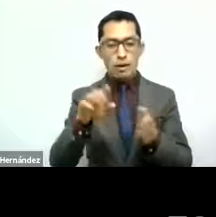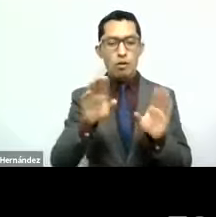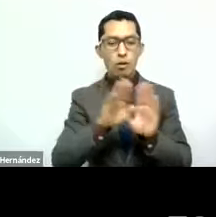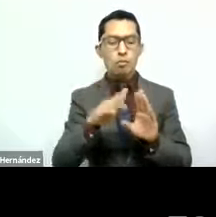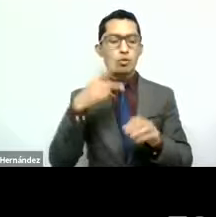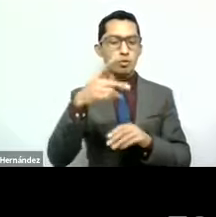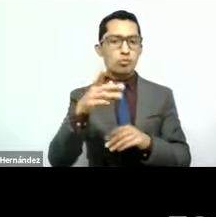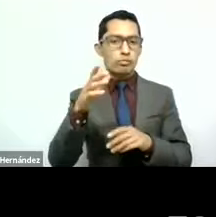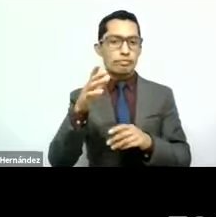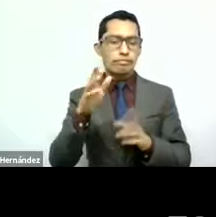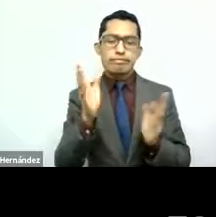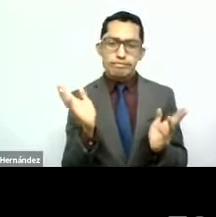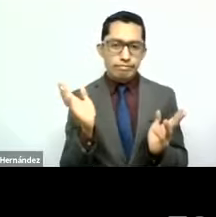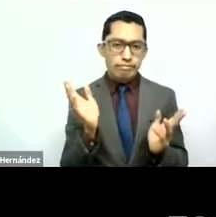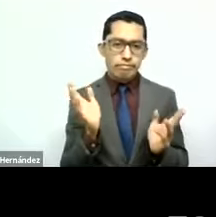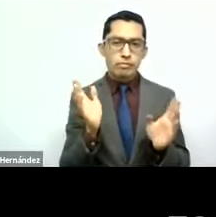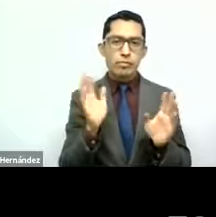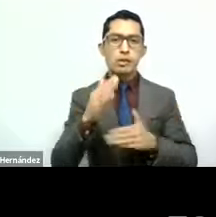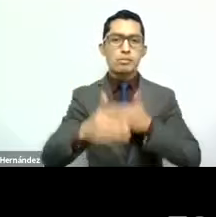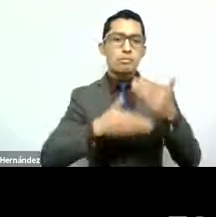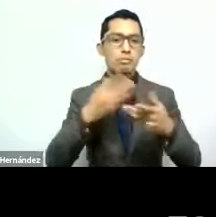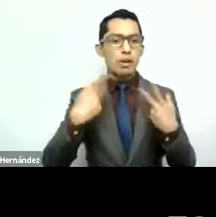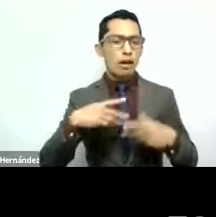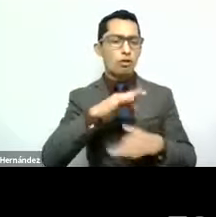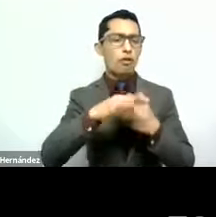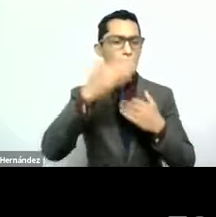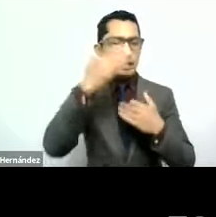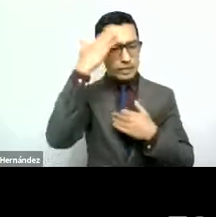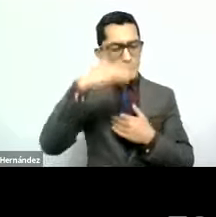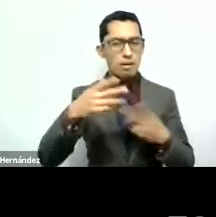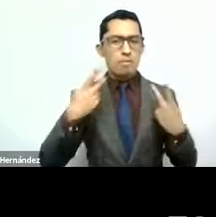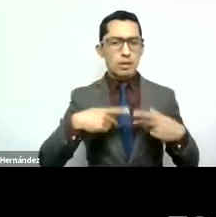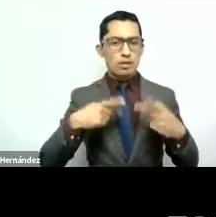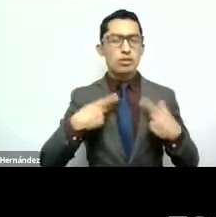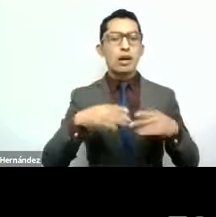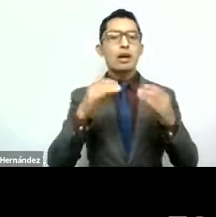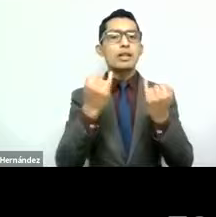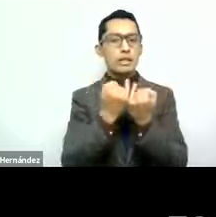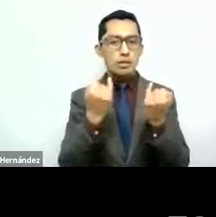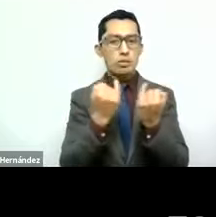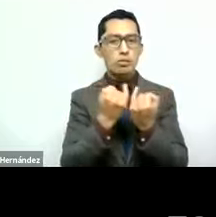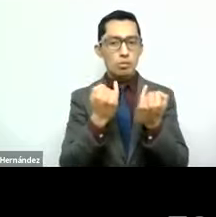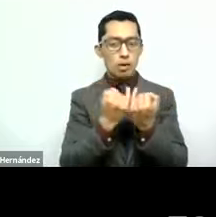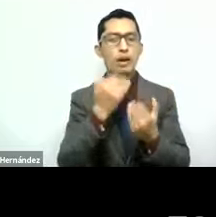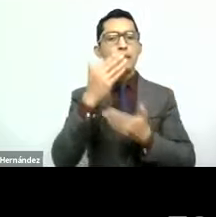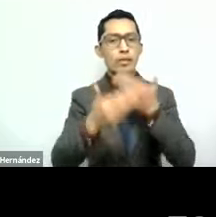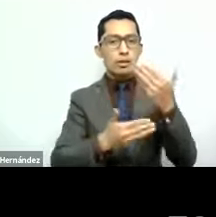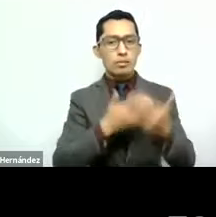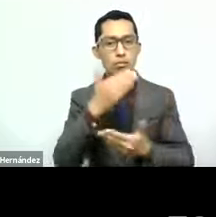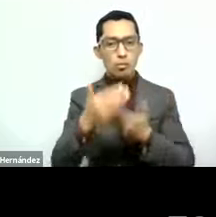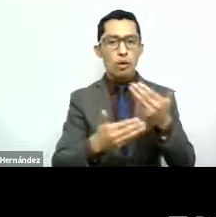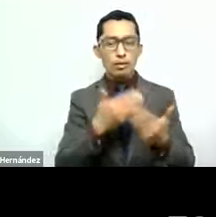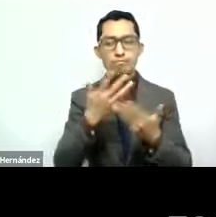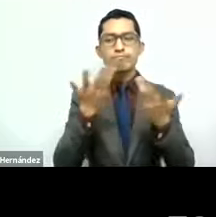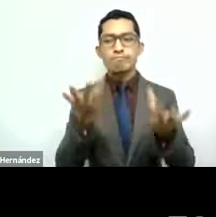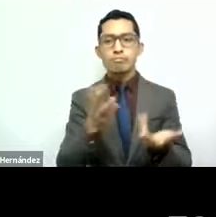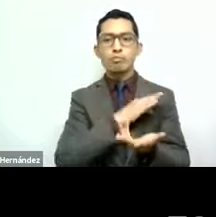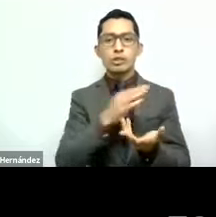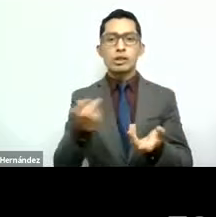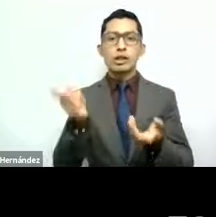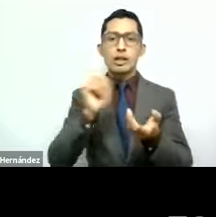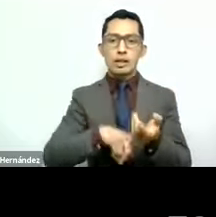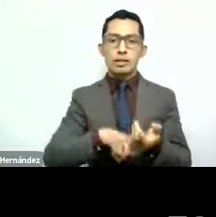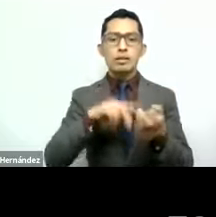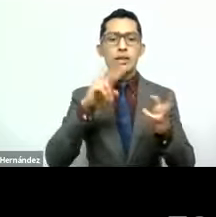como una parcela del saber humano, también tendrá gran incidencia en él las cuestiones